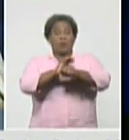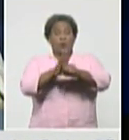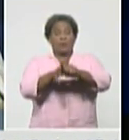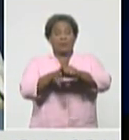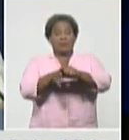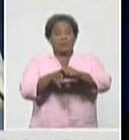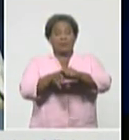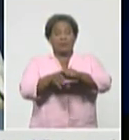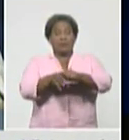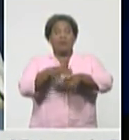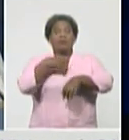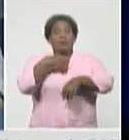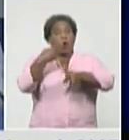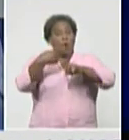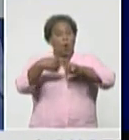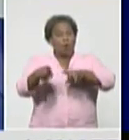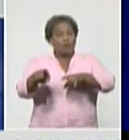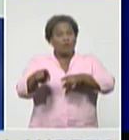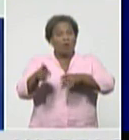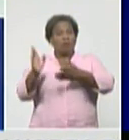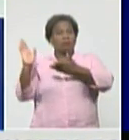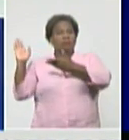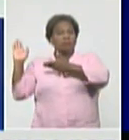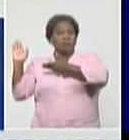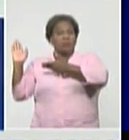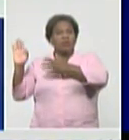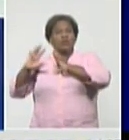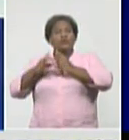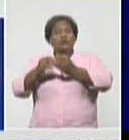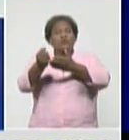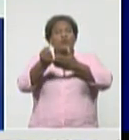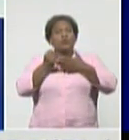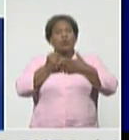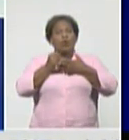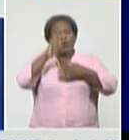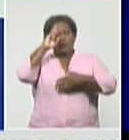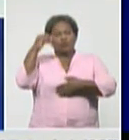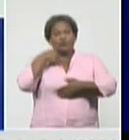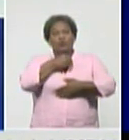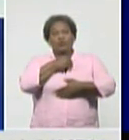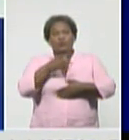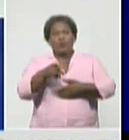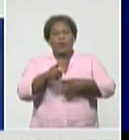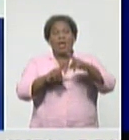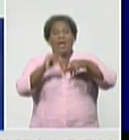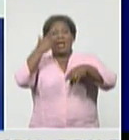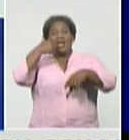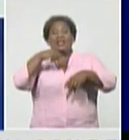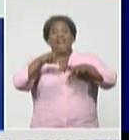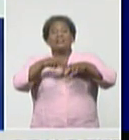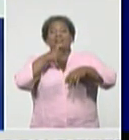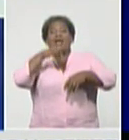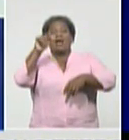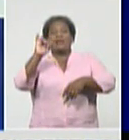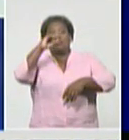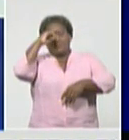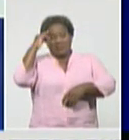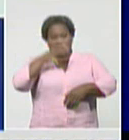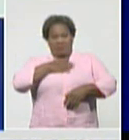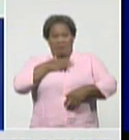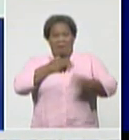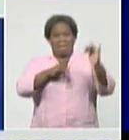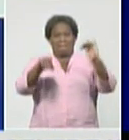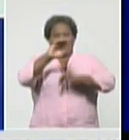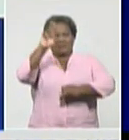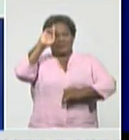Tenemos otra imagen. Todo esto nos ayudó la doctora Thais Cárdenas del Centro de Vigilancia de nuestro ministerio, y esta